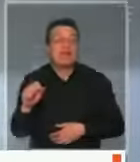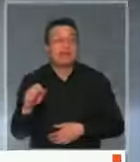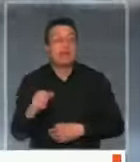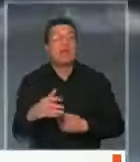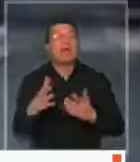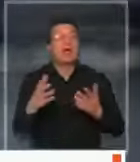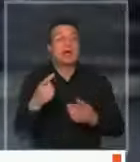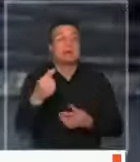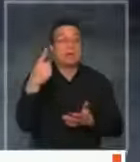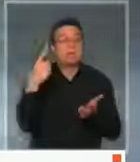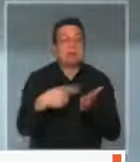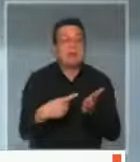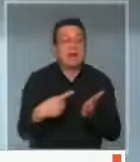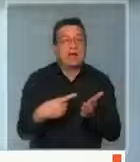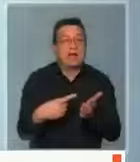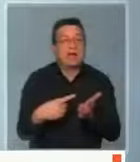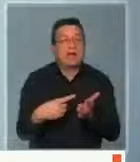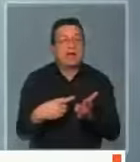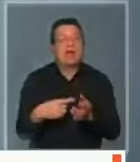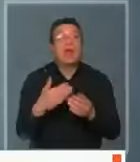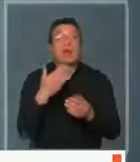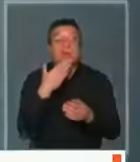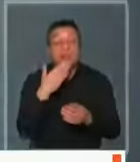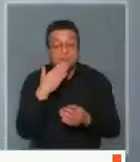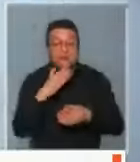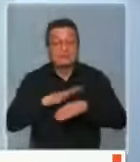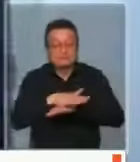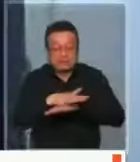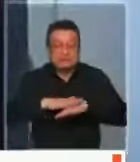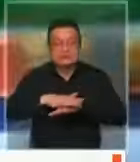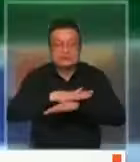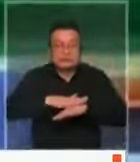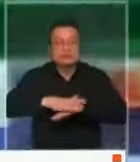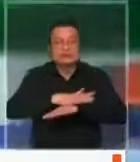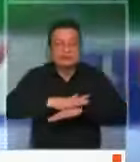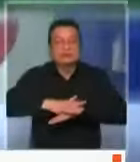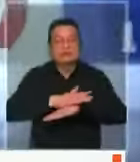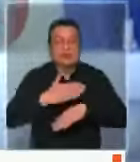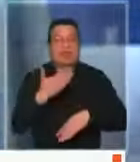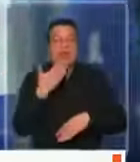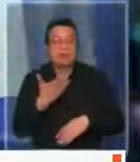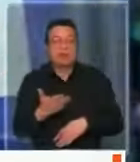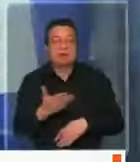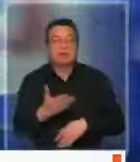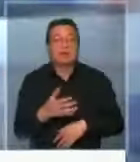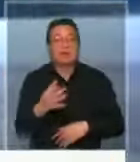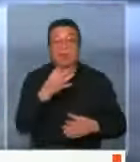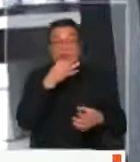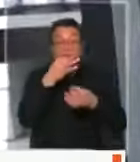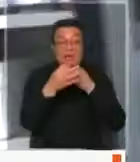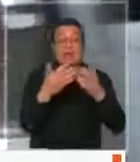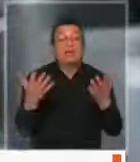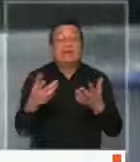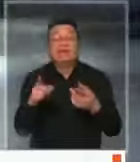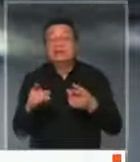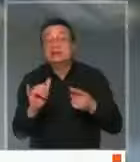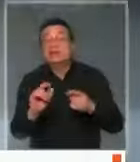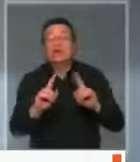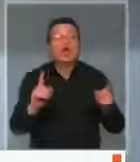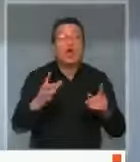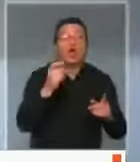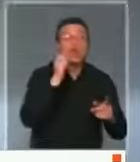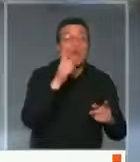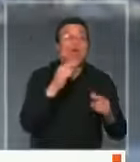en mí. También es para hacer fiebre. También es para hacer fiebre. Aquí nadie le va a decir qué comprar y qué no. La idea es que